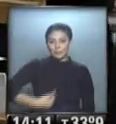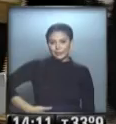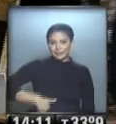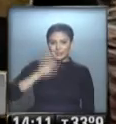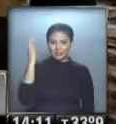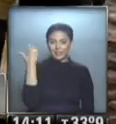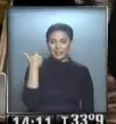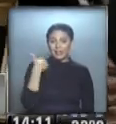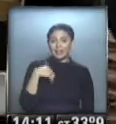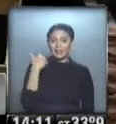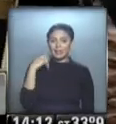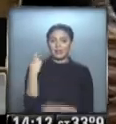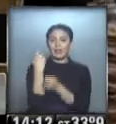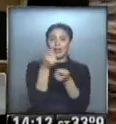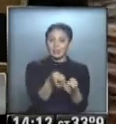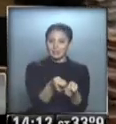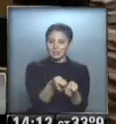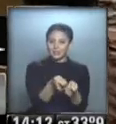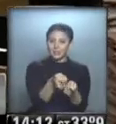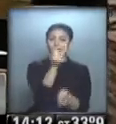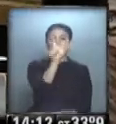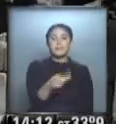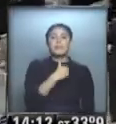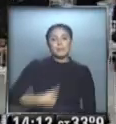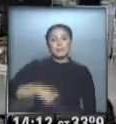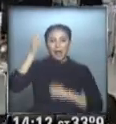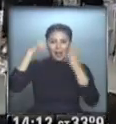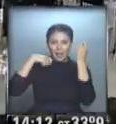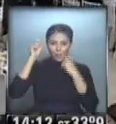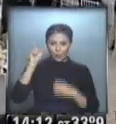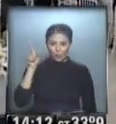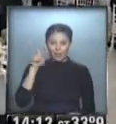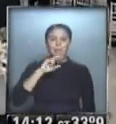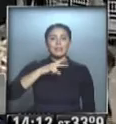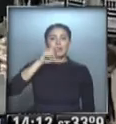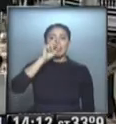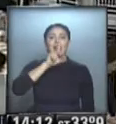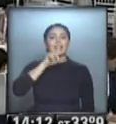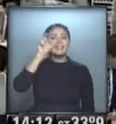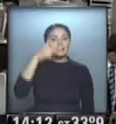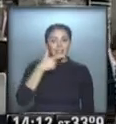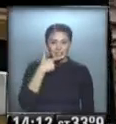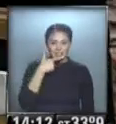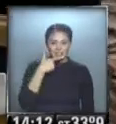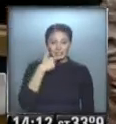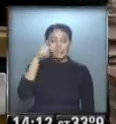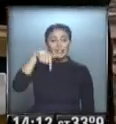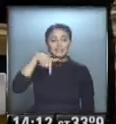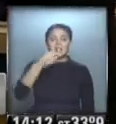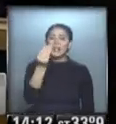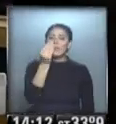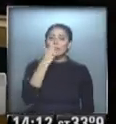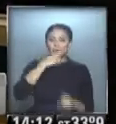Nación, Cristina Fernández, a su par paraguayo, Horacio Cartes, en este